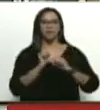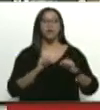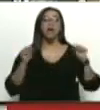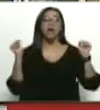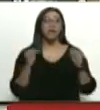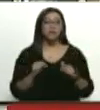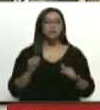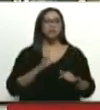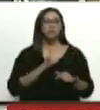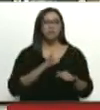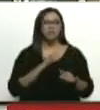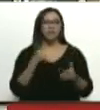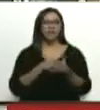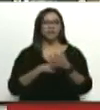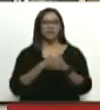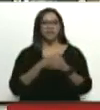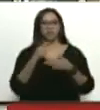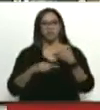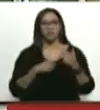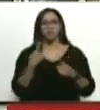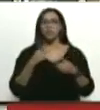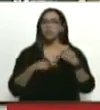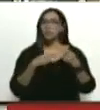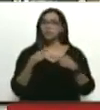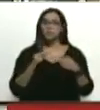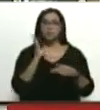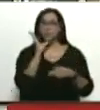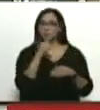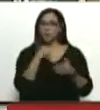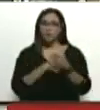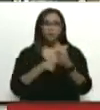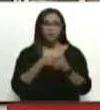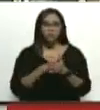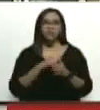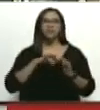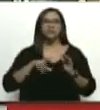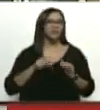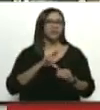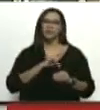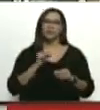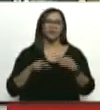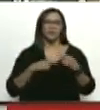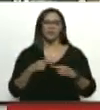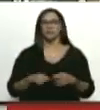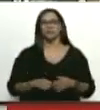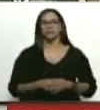parte de la batalla revolucionaria. Una revolución sin la lucha contra la corrupción no es una revolución.